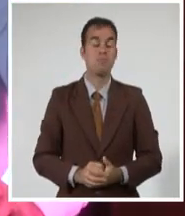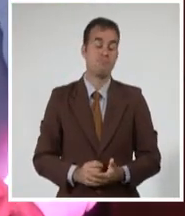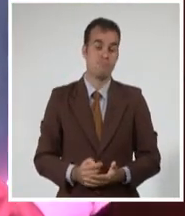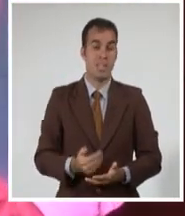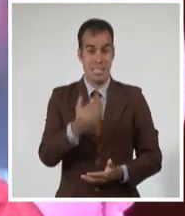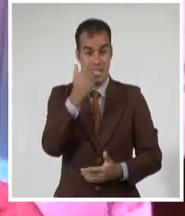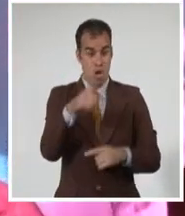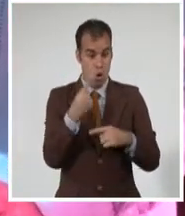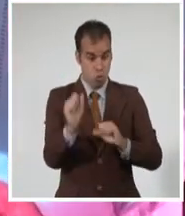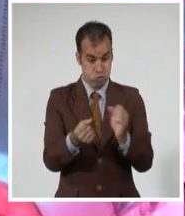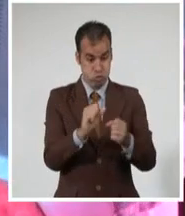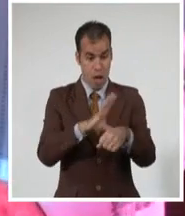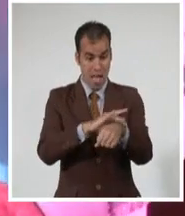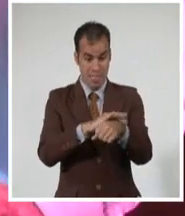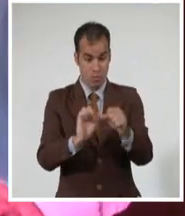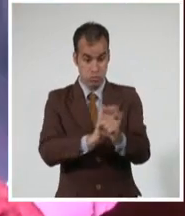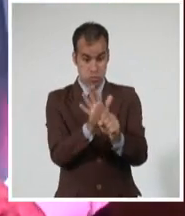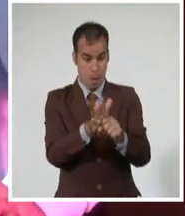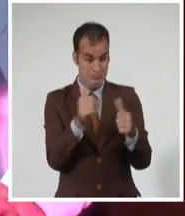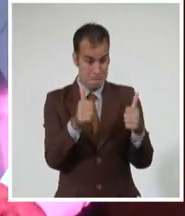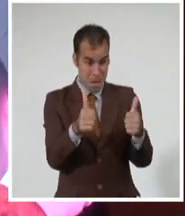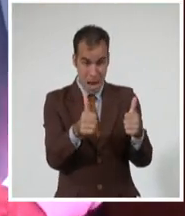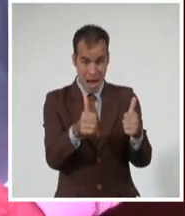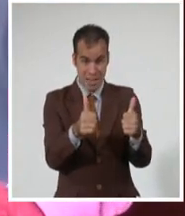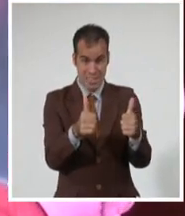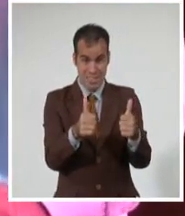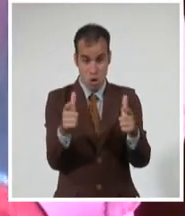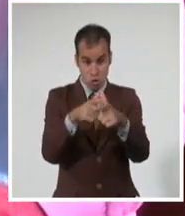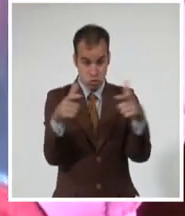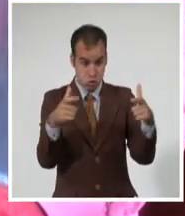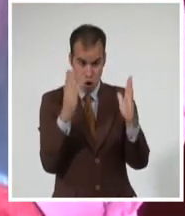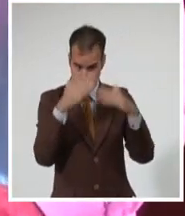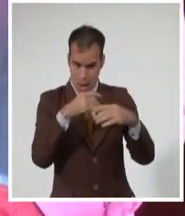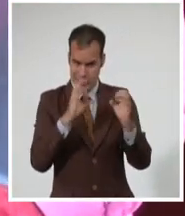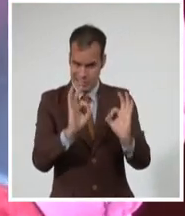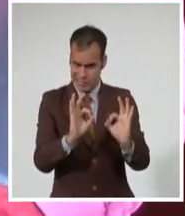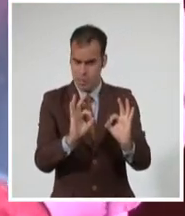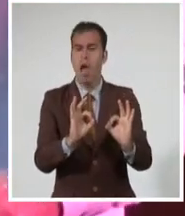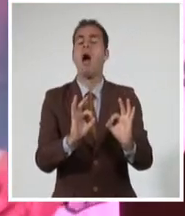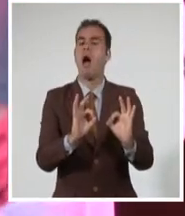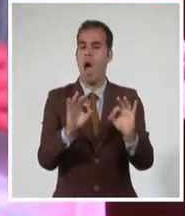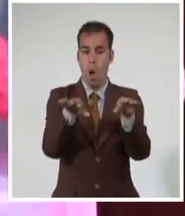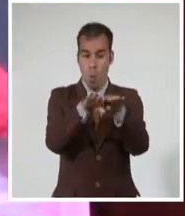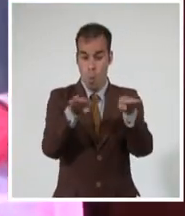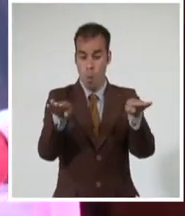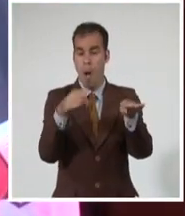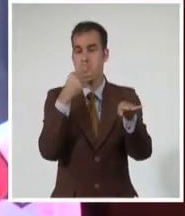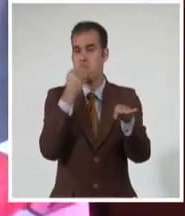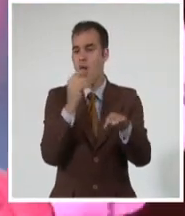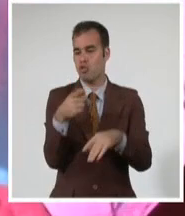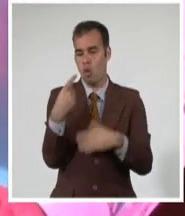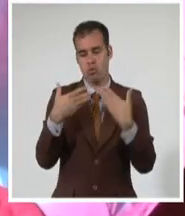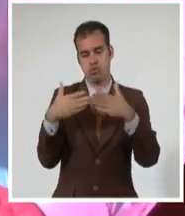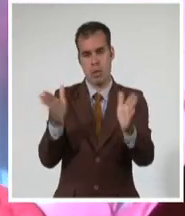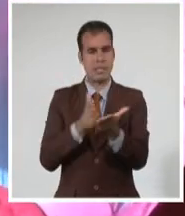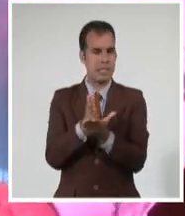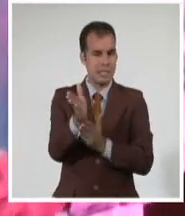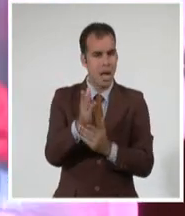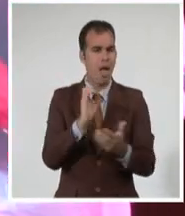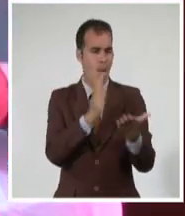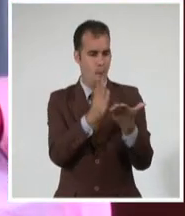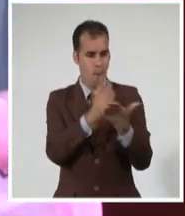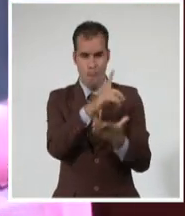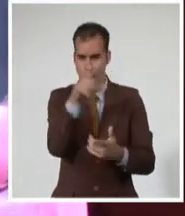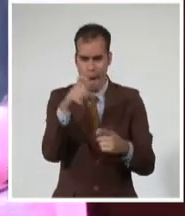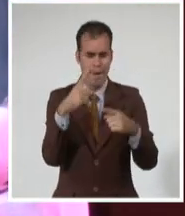para seguir reanimando la actividad económica, la actividad social en el país, para poder mantener nuestro curso escolar,